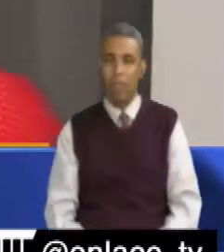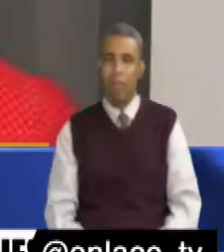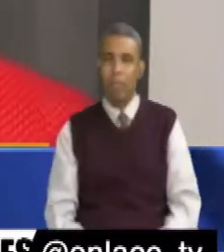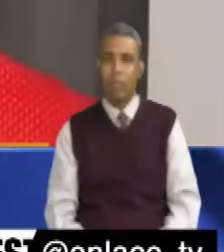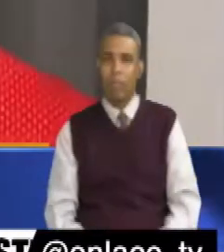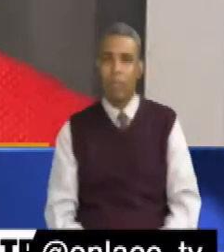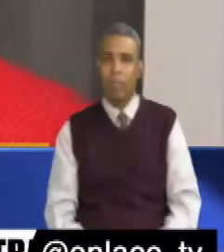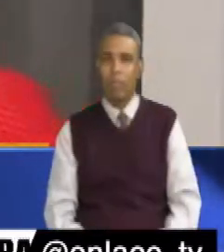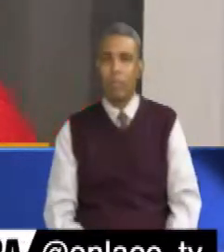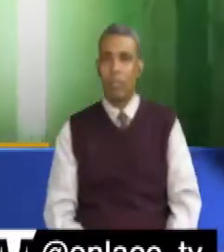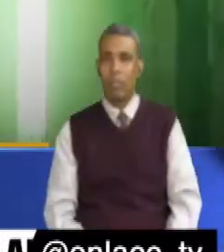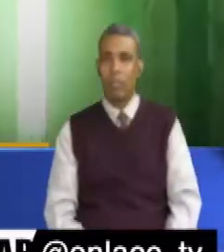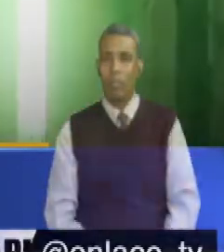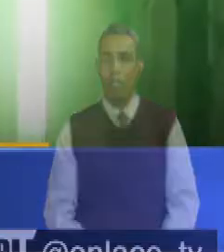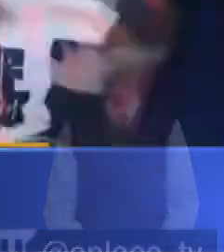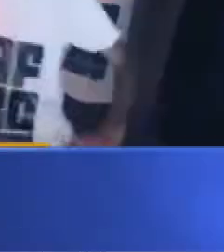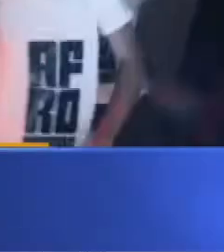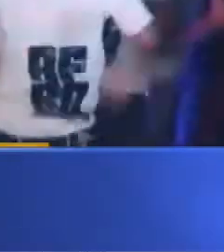contaremos.